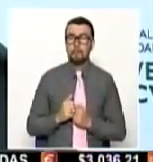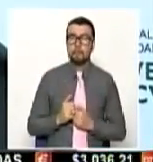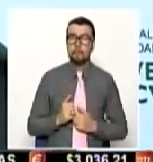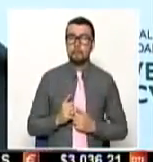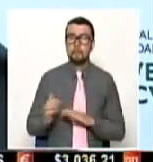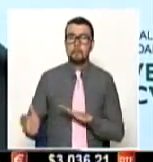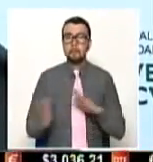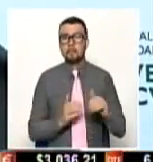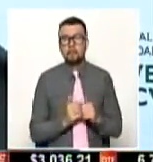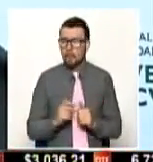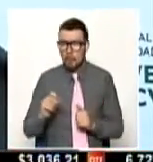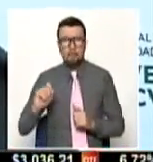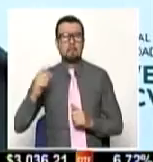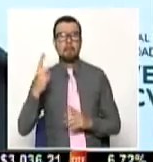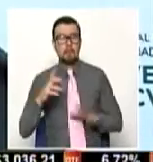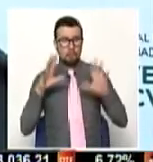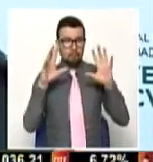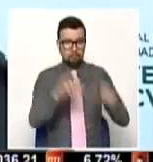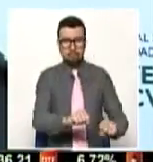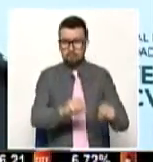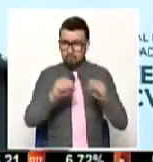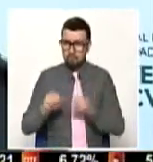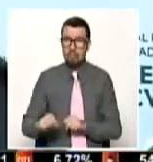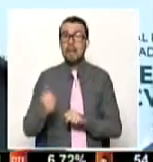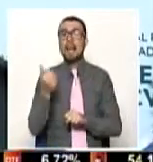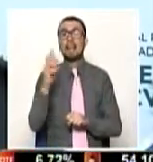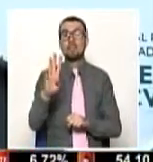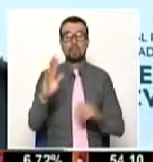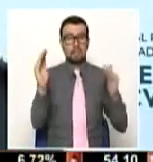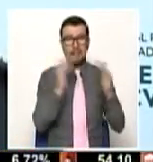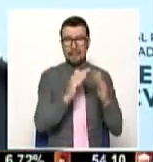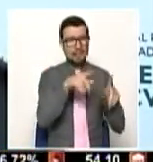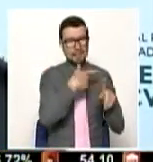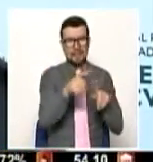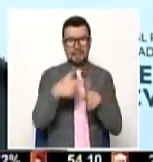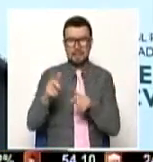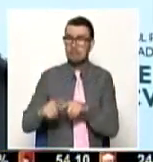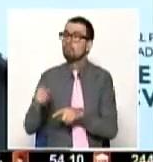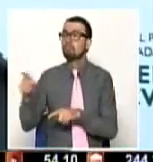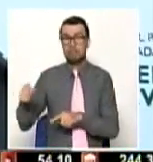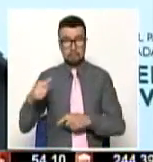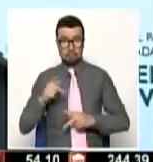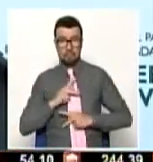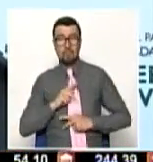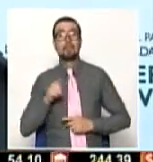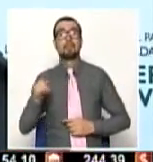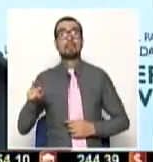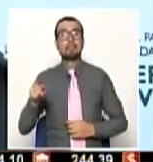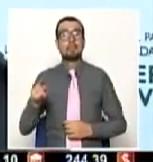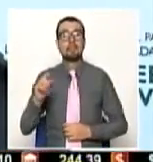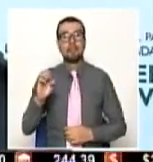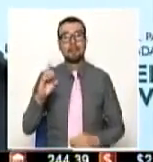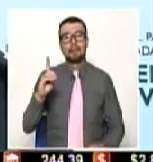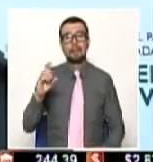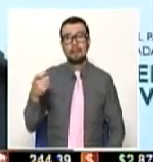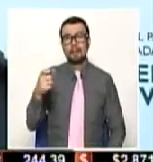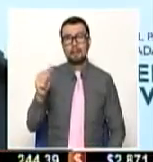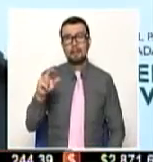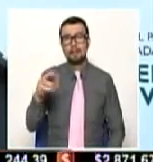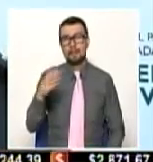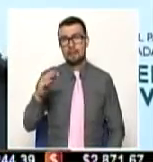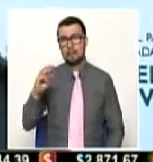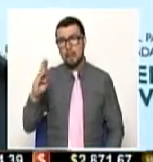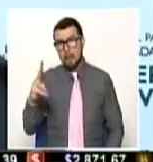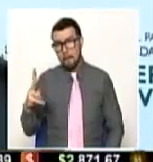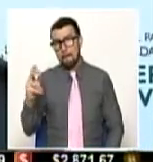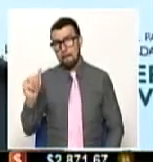que es la extinción de dominio de 14 bienes inmuebles pertenecientes al señor Edgar Vallejo, alias Beto